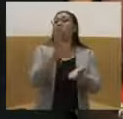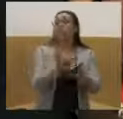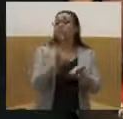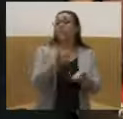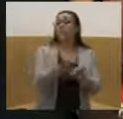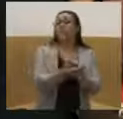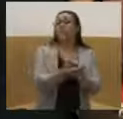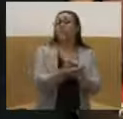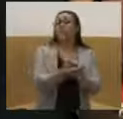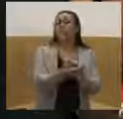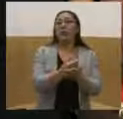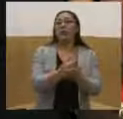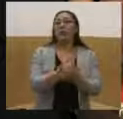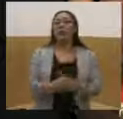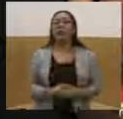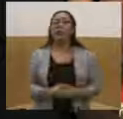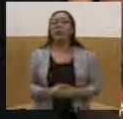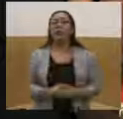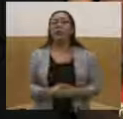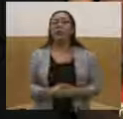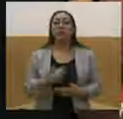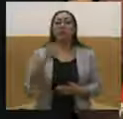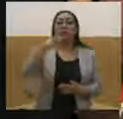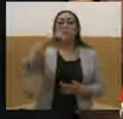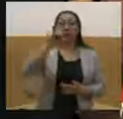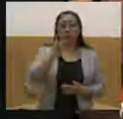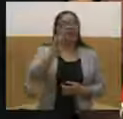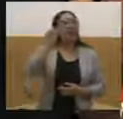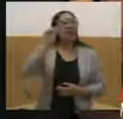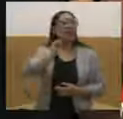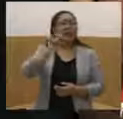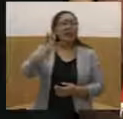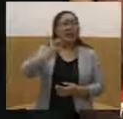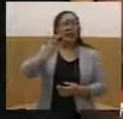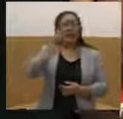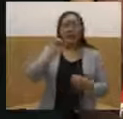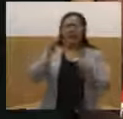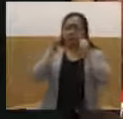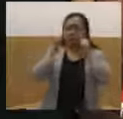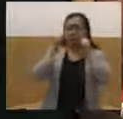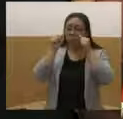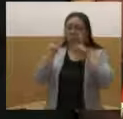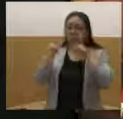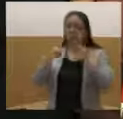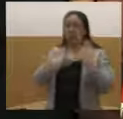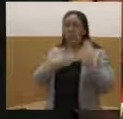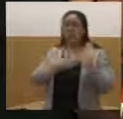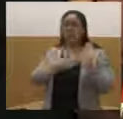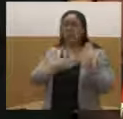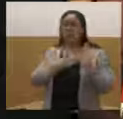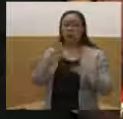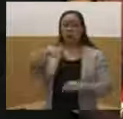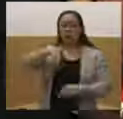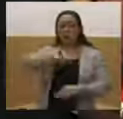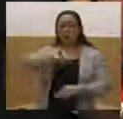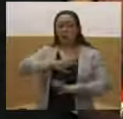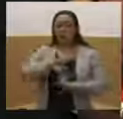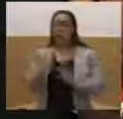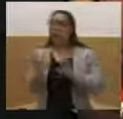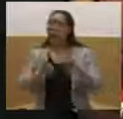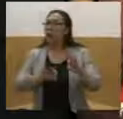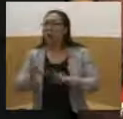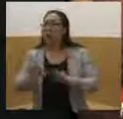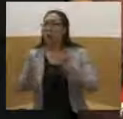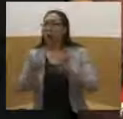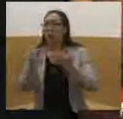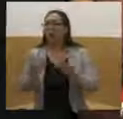el Partido Revolucionario Institucional de siempre ha manifestado nuestro compromiso y estamos trabajando y